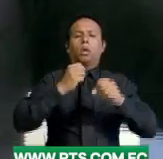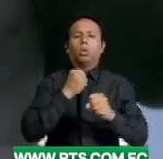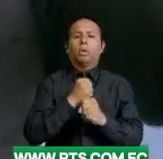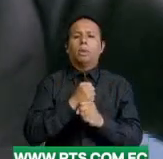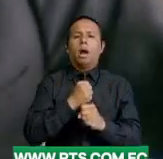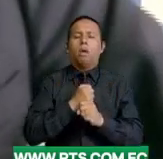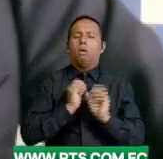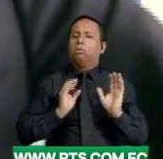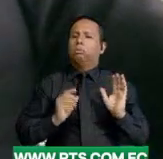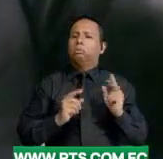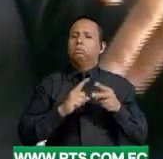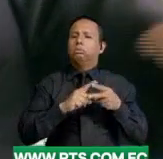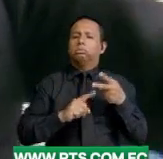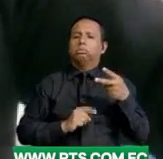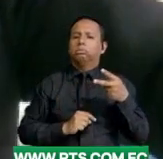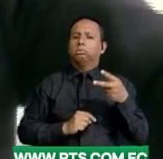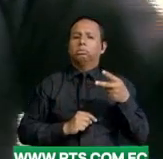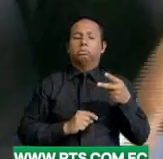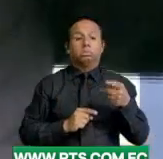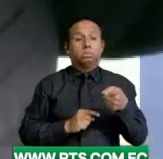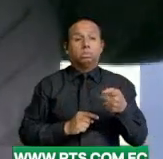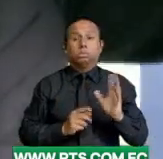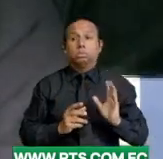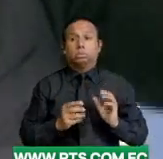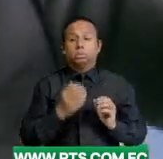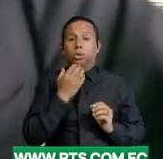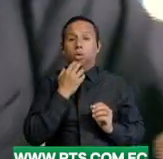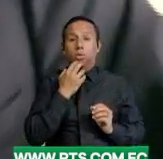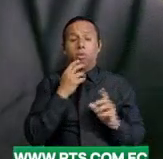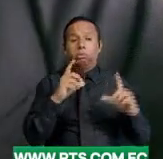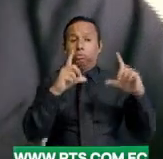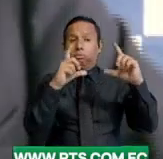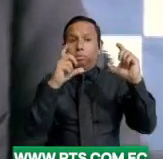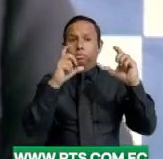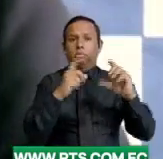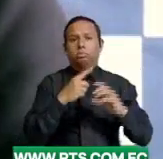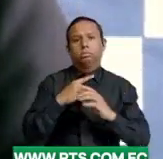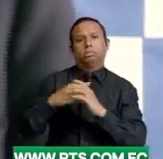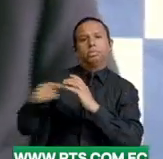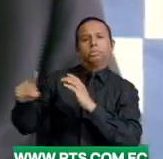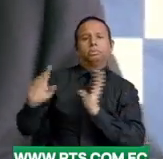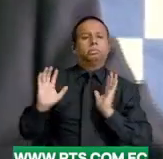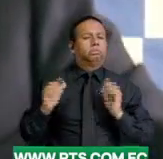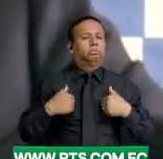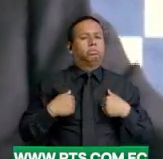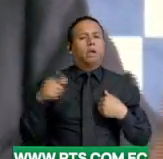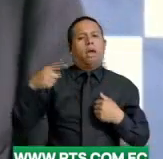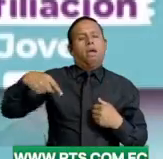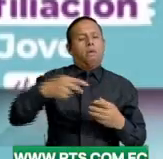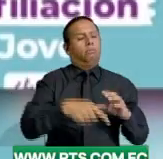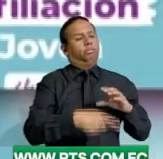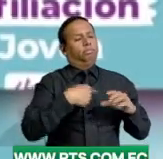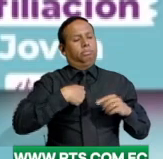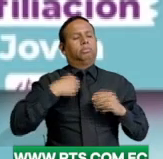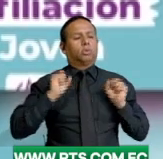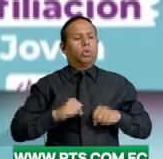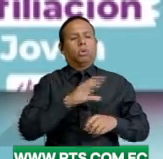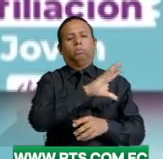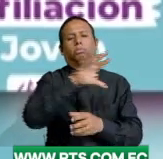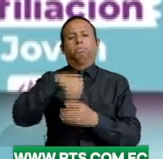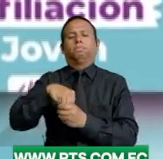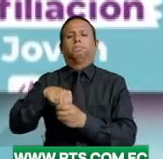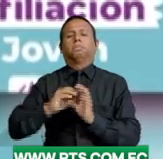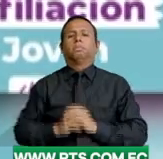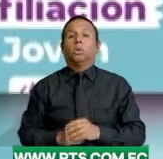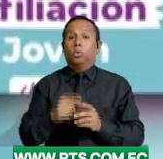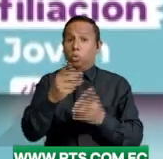de empleo. Si no está empleado, usted le toma una foto, la sube y nosotros nos encargamos del resto. Será afiliada. Si este es su caso, usted debe